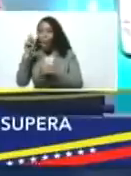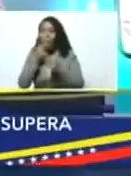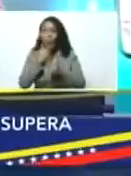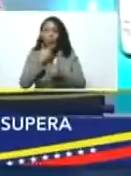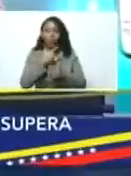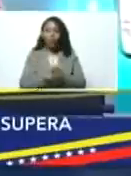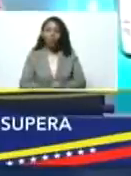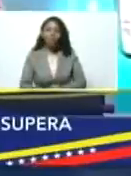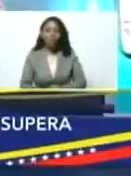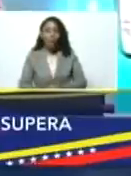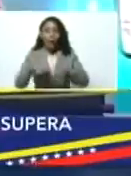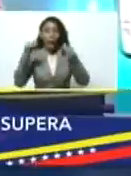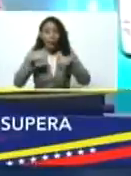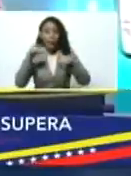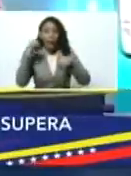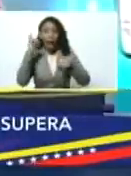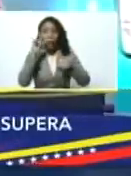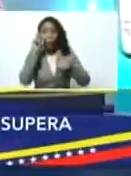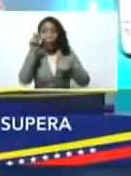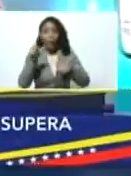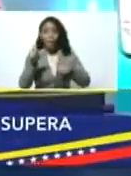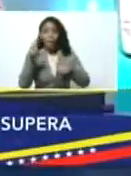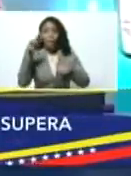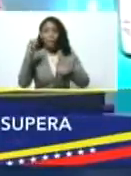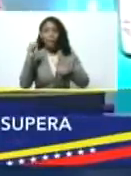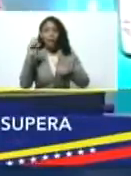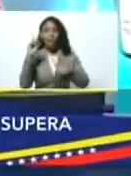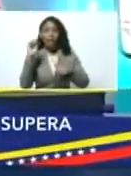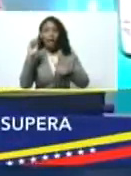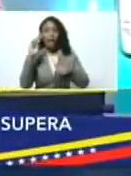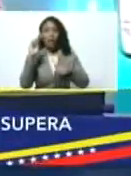Aquí está Vinos Maderos, ¿no?